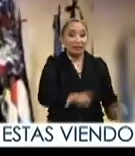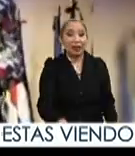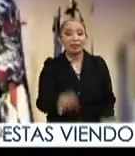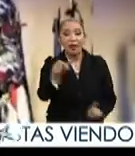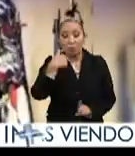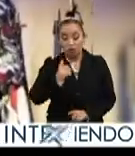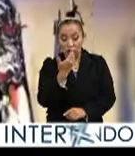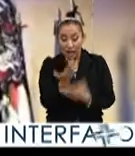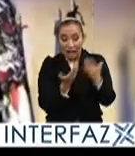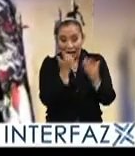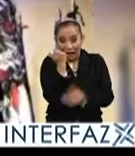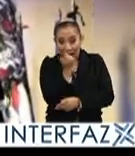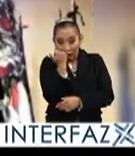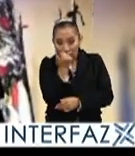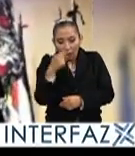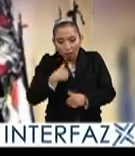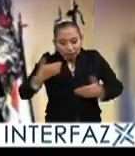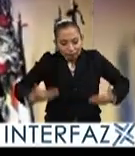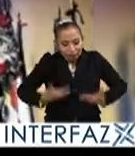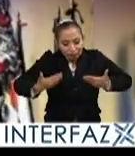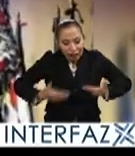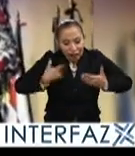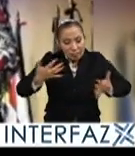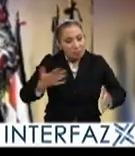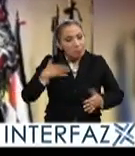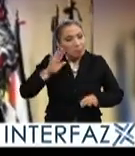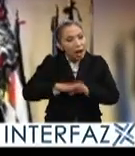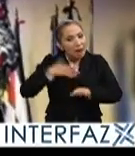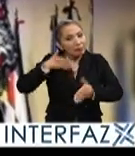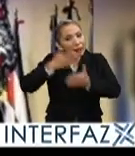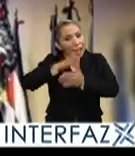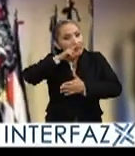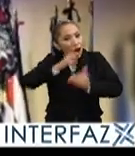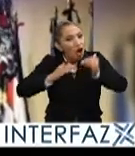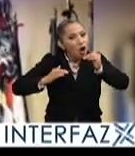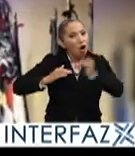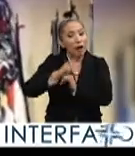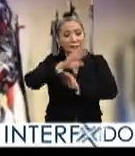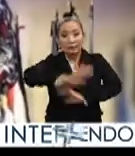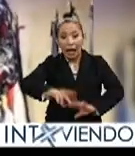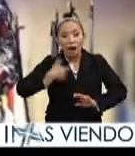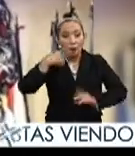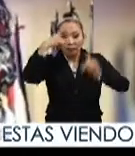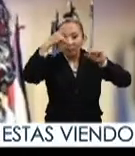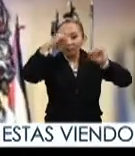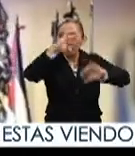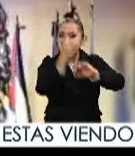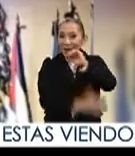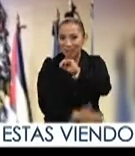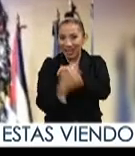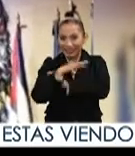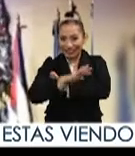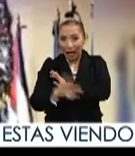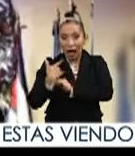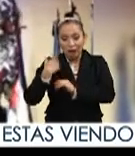Como estudiantes nos impulsaron y nos motivaron para ser mejores, y ya como egresados nos dieron la capacidad